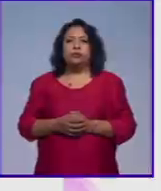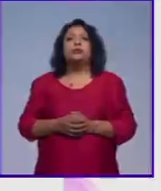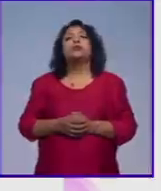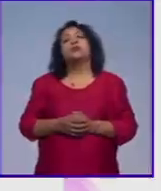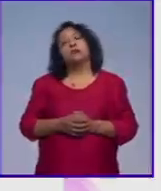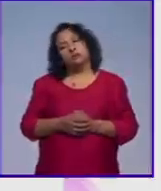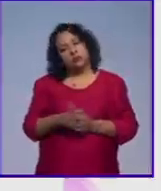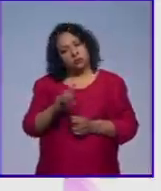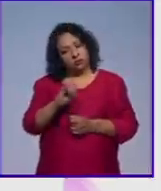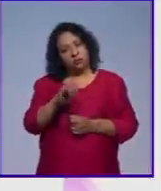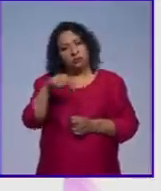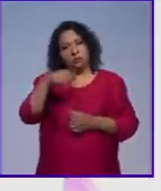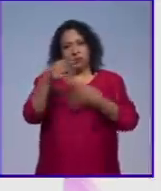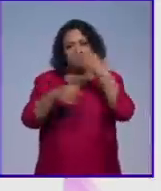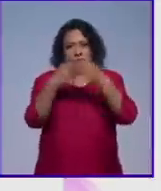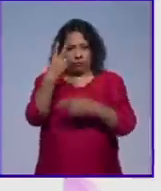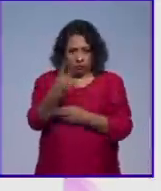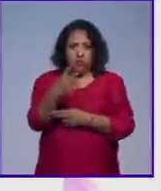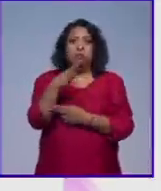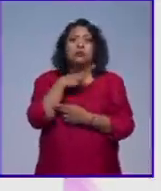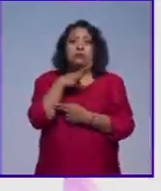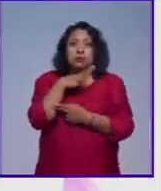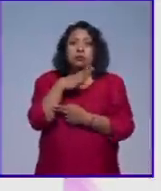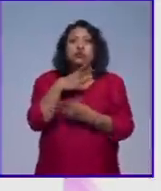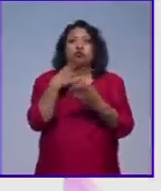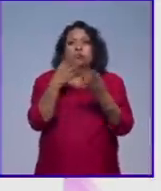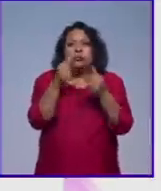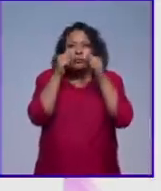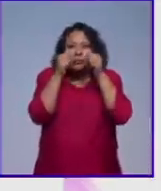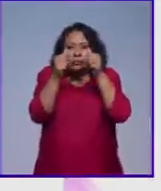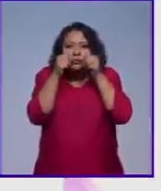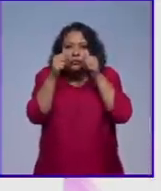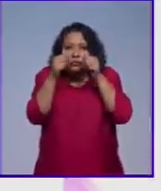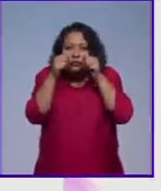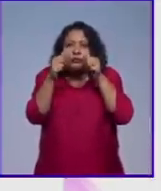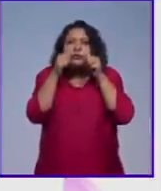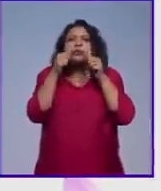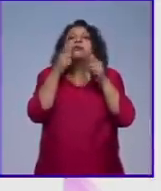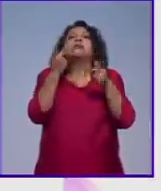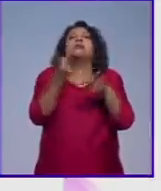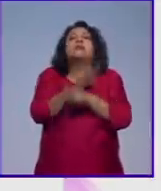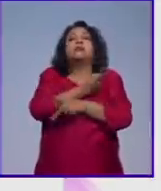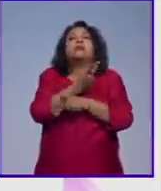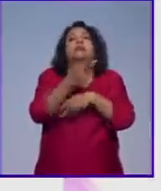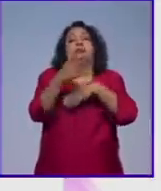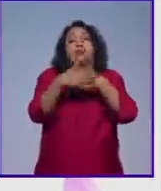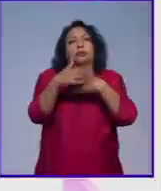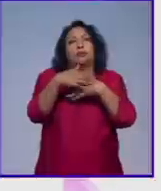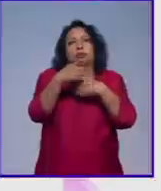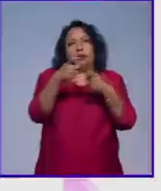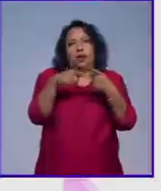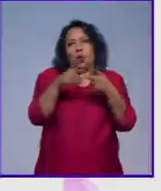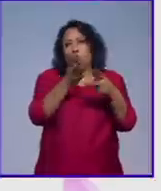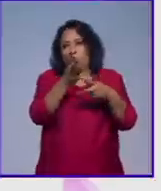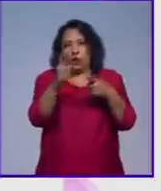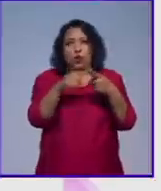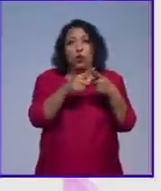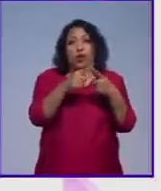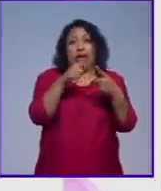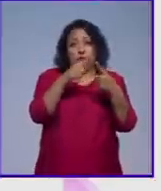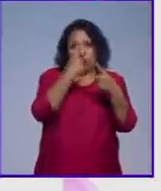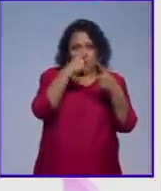Y por supuesto, aquí en Noticias 22 estaremos muy, muy, muy pendientes de lo que ocurra con los siguientes caminos. Este es